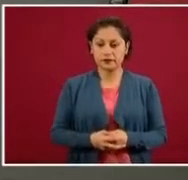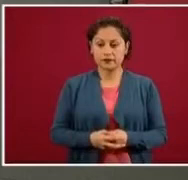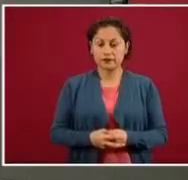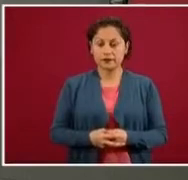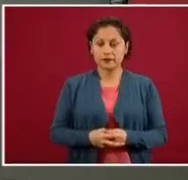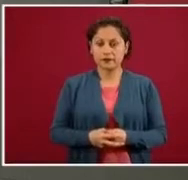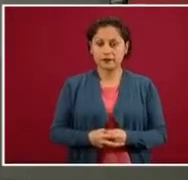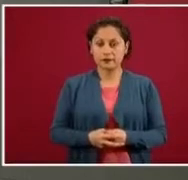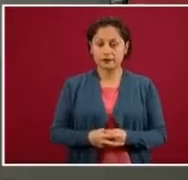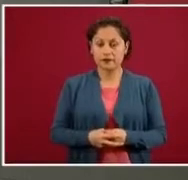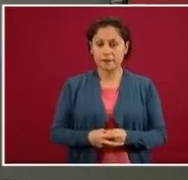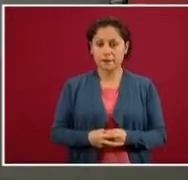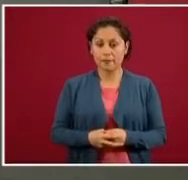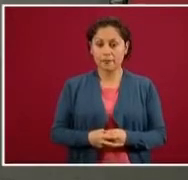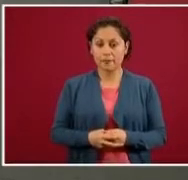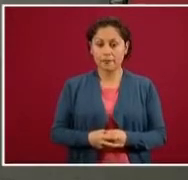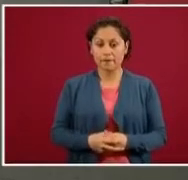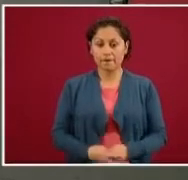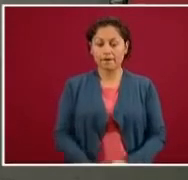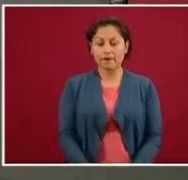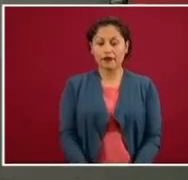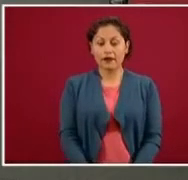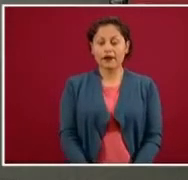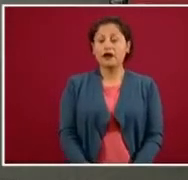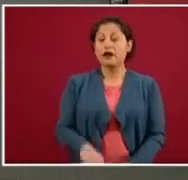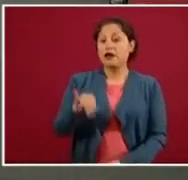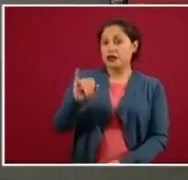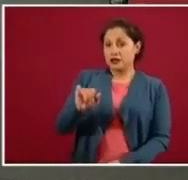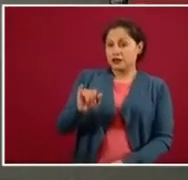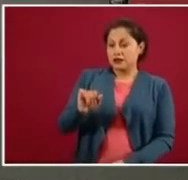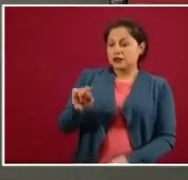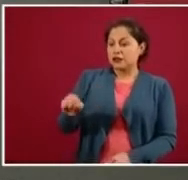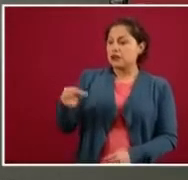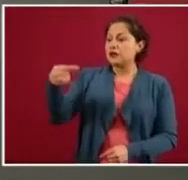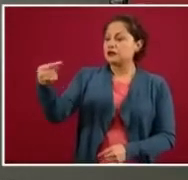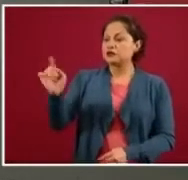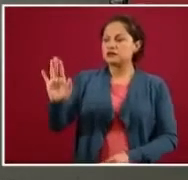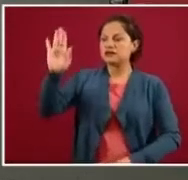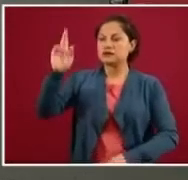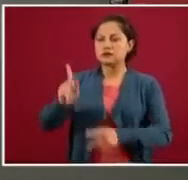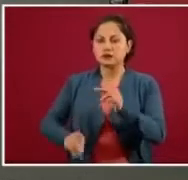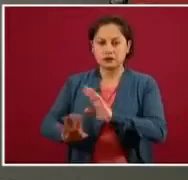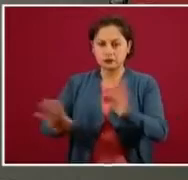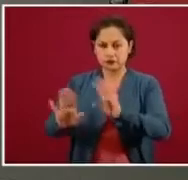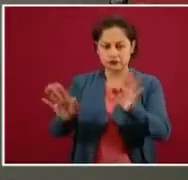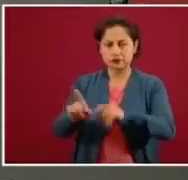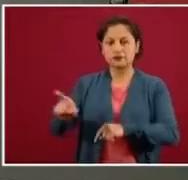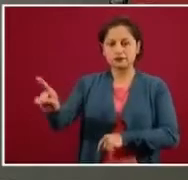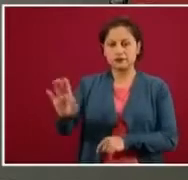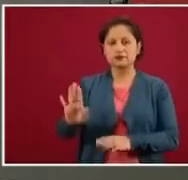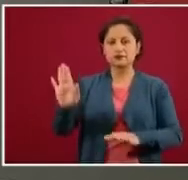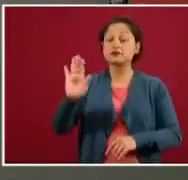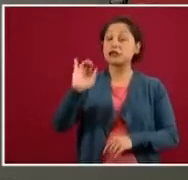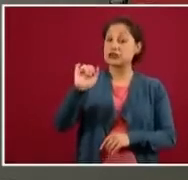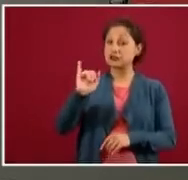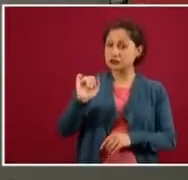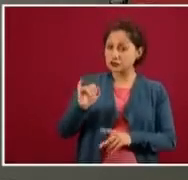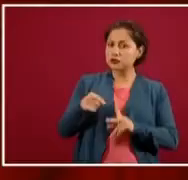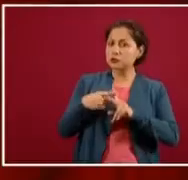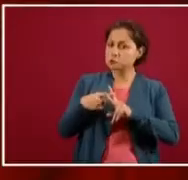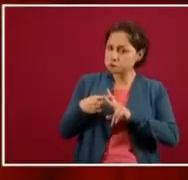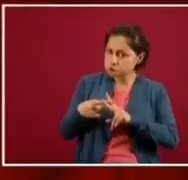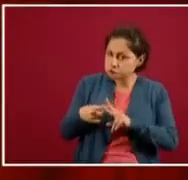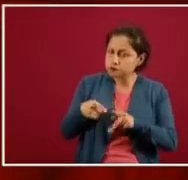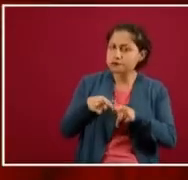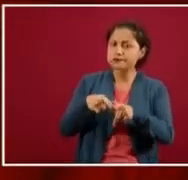con el no nos saltemos. Sí, no nos saltemos nada más para abordar esto. Sí, es una estimación, sí seguimos con 8.2. Acabo de